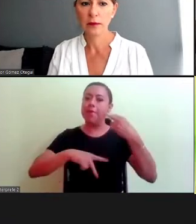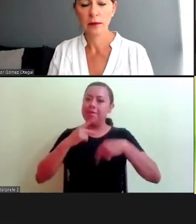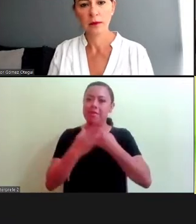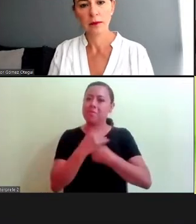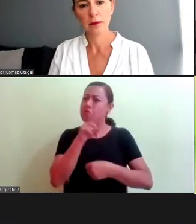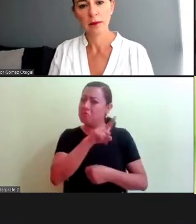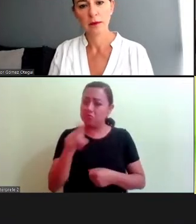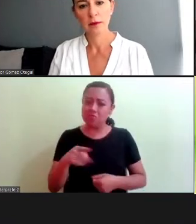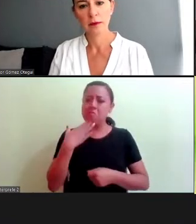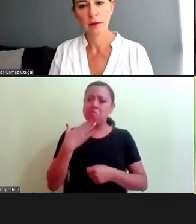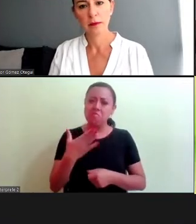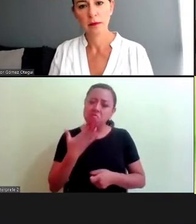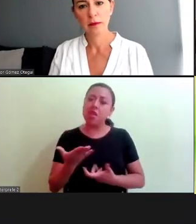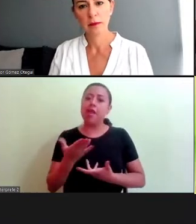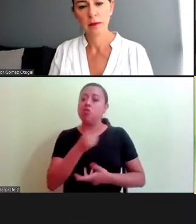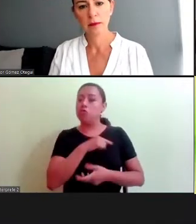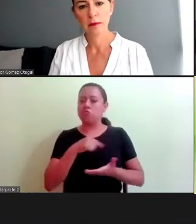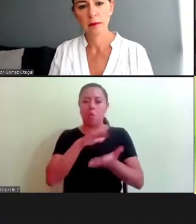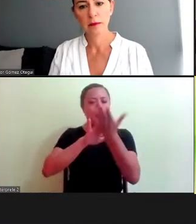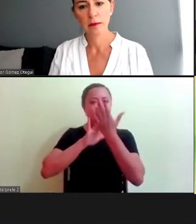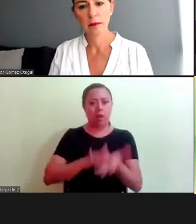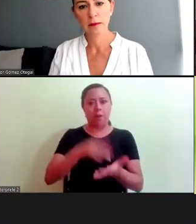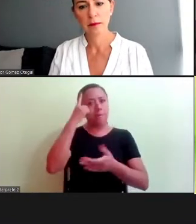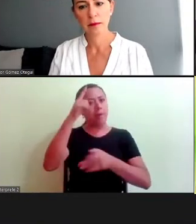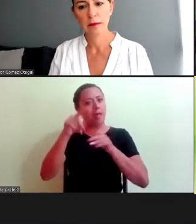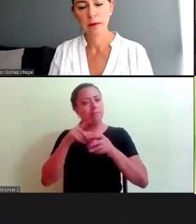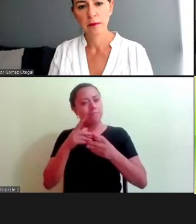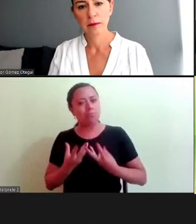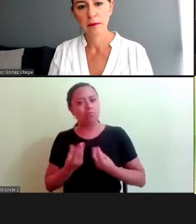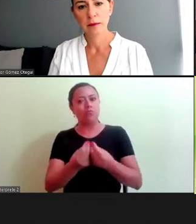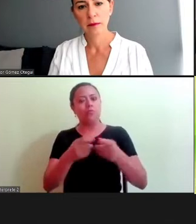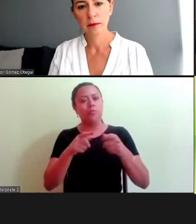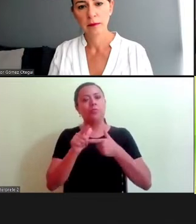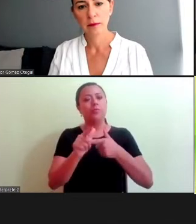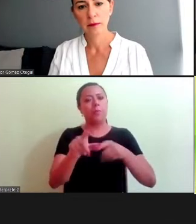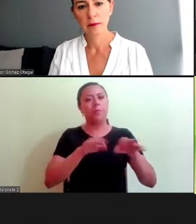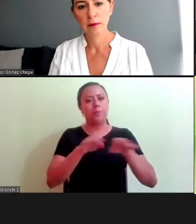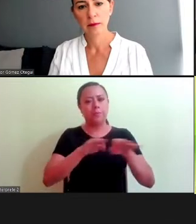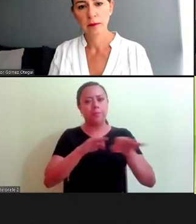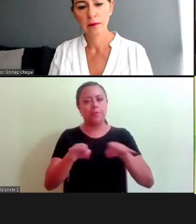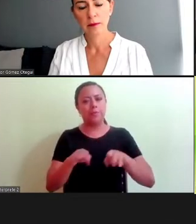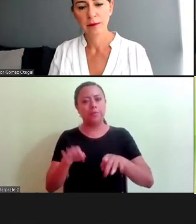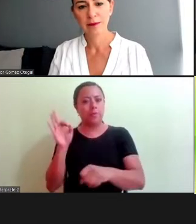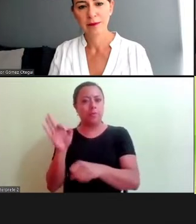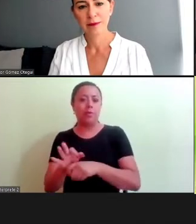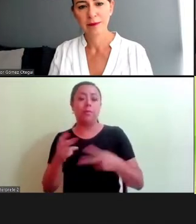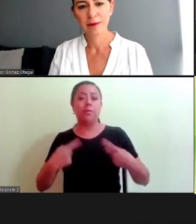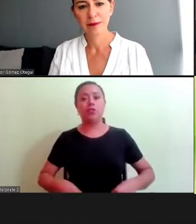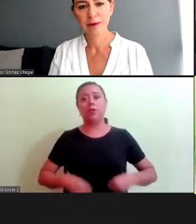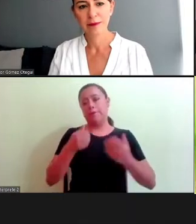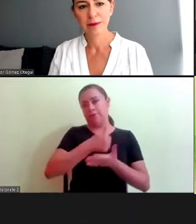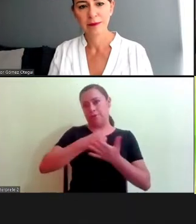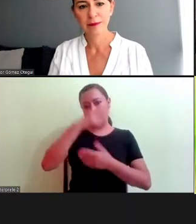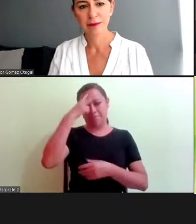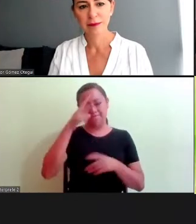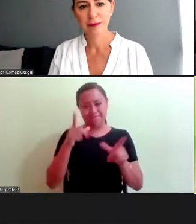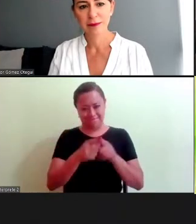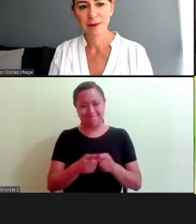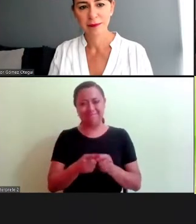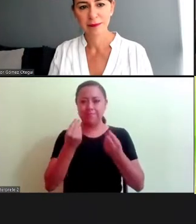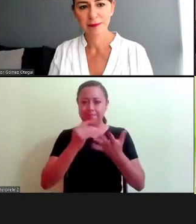trabajando a favor de las personas habitantes de nuestra Ciudad de México. Es cuanto. Muchas gracias,